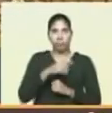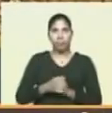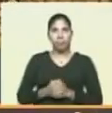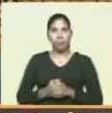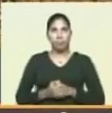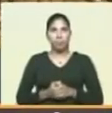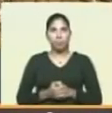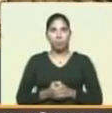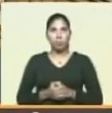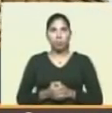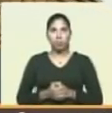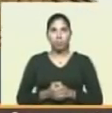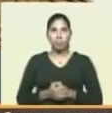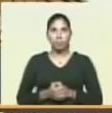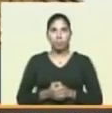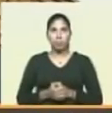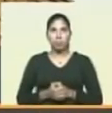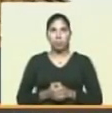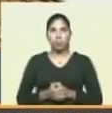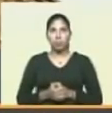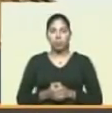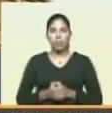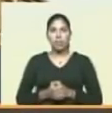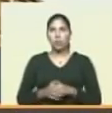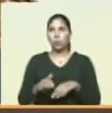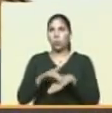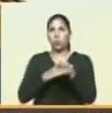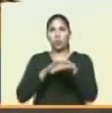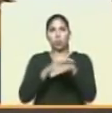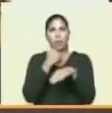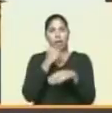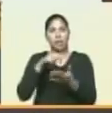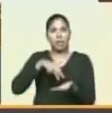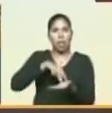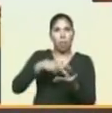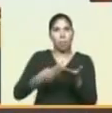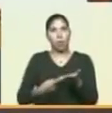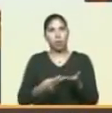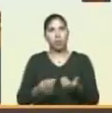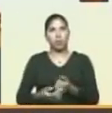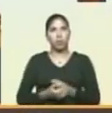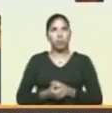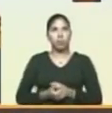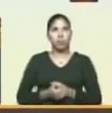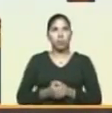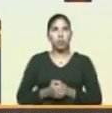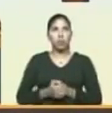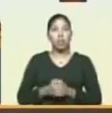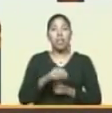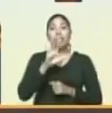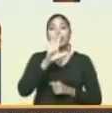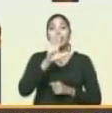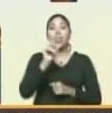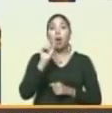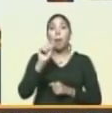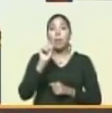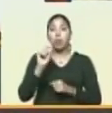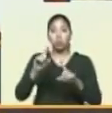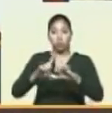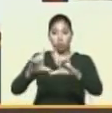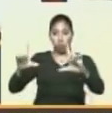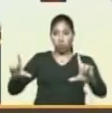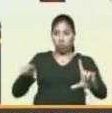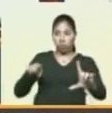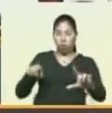me caigo, les pido disculpas, ¿no? Y un letrerito que dice 5 minutos.